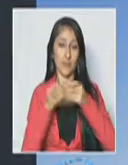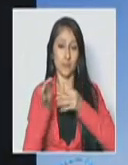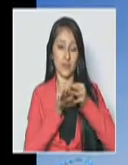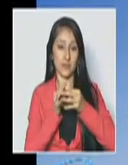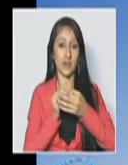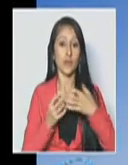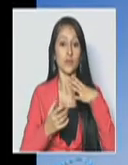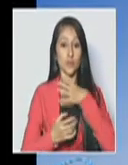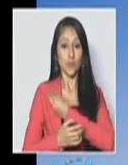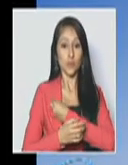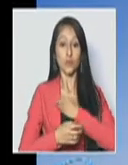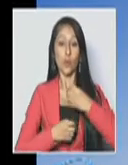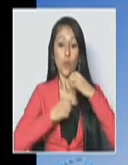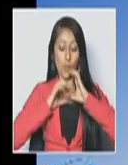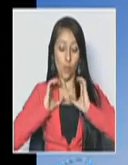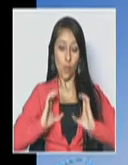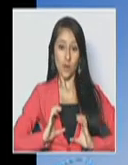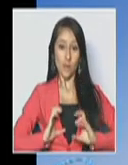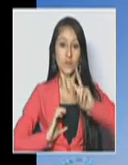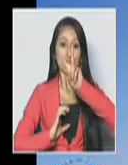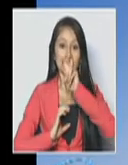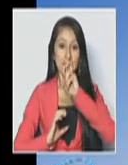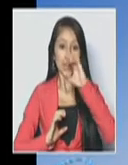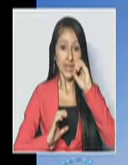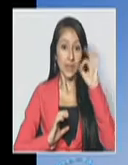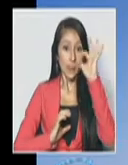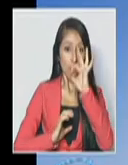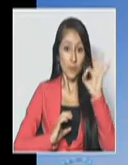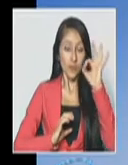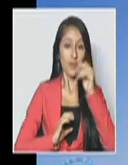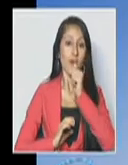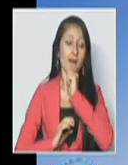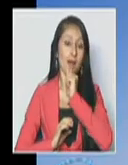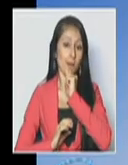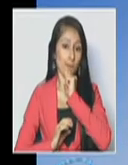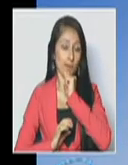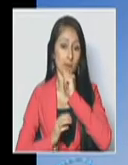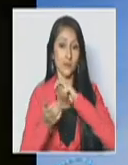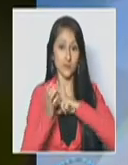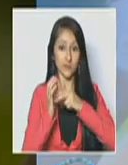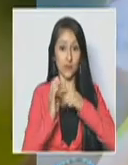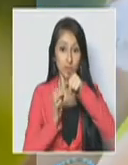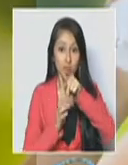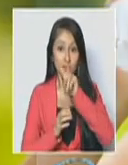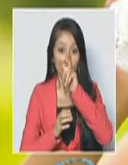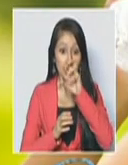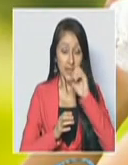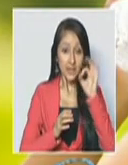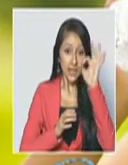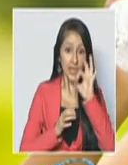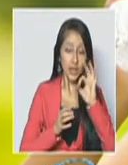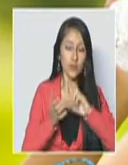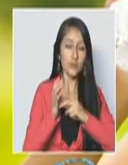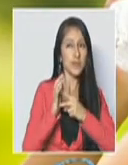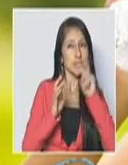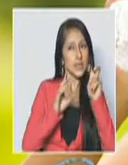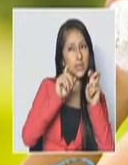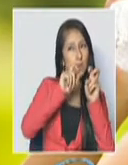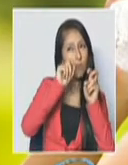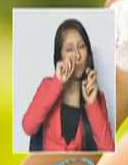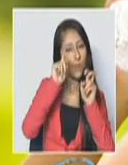del peso de nosotros es agua entonces usted pesa 70 kilos 7 por 7 49